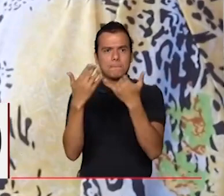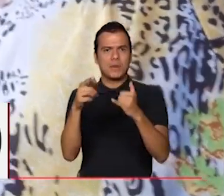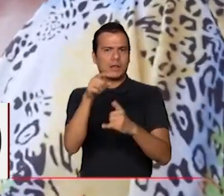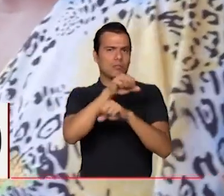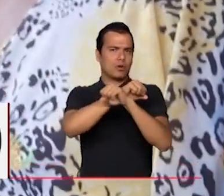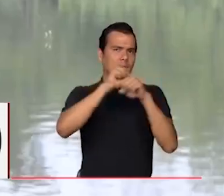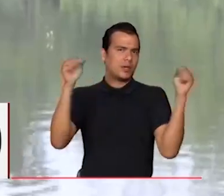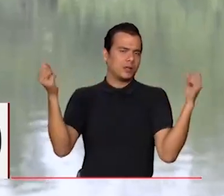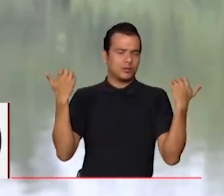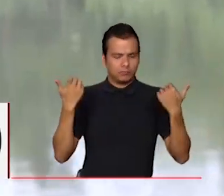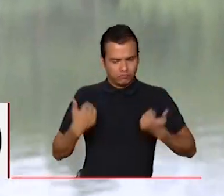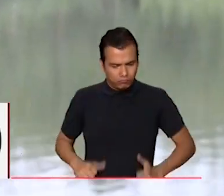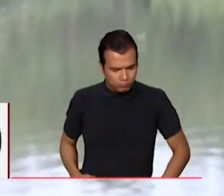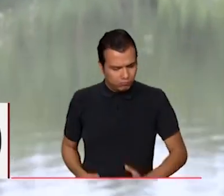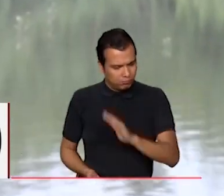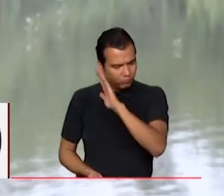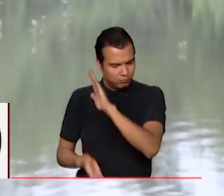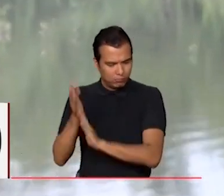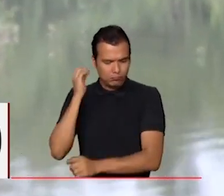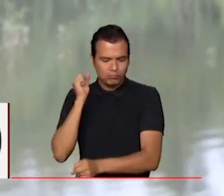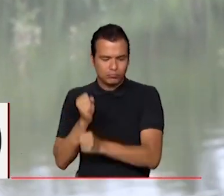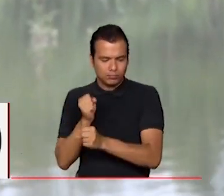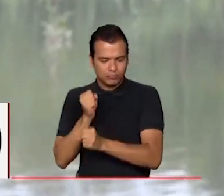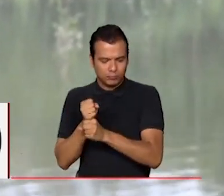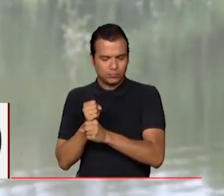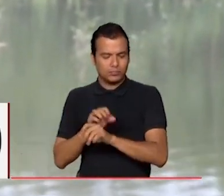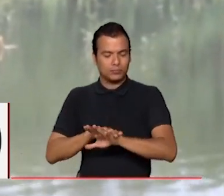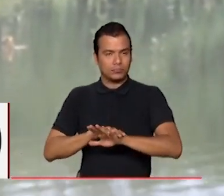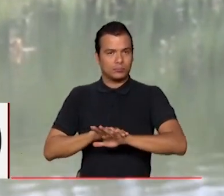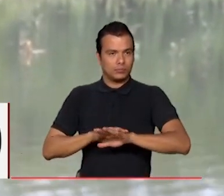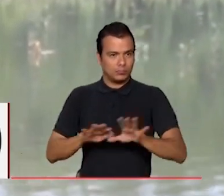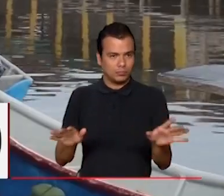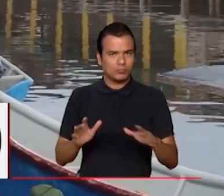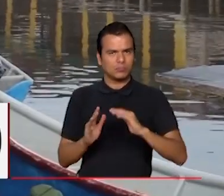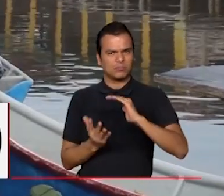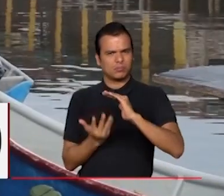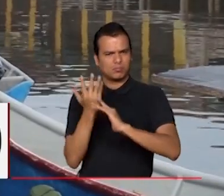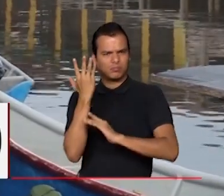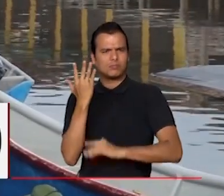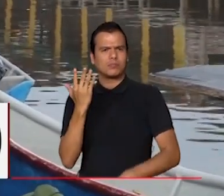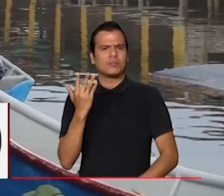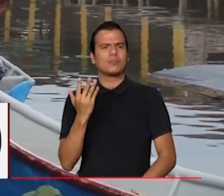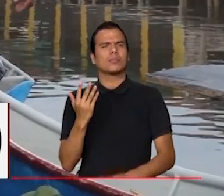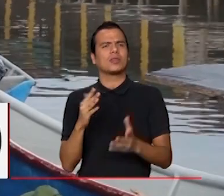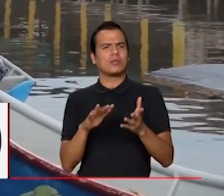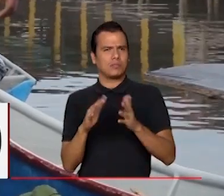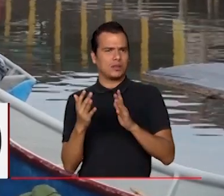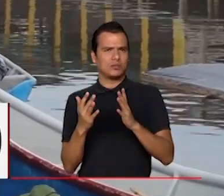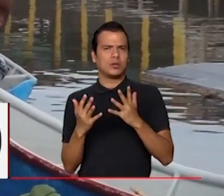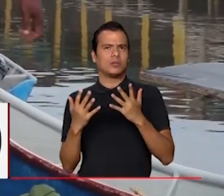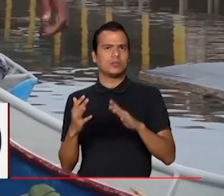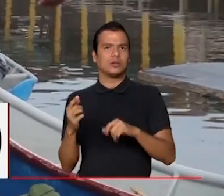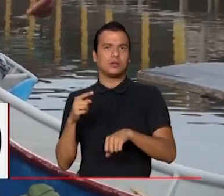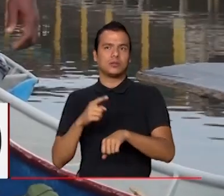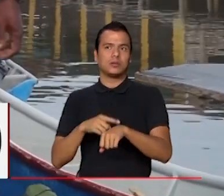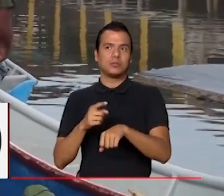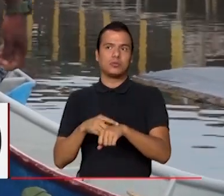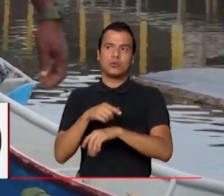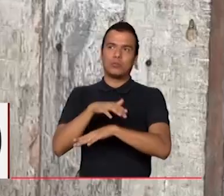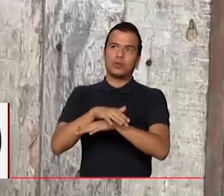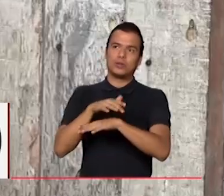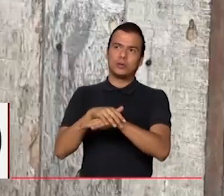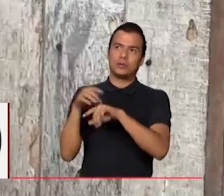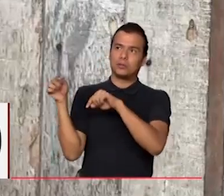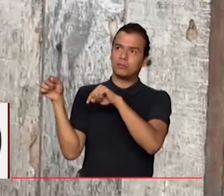equipó y salió, se fue en la mañana, como por ahí a las 5 de la mañana, pues, y es la hora que llegó en la tarde, los